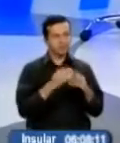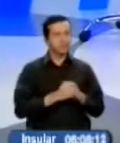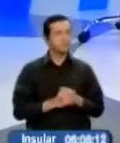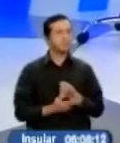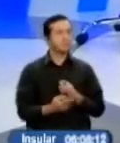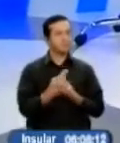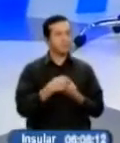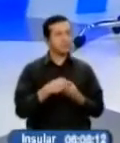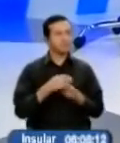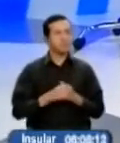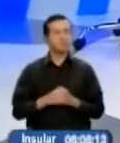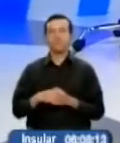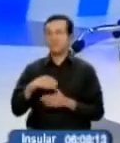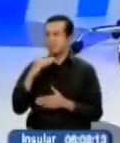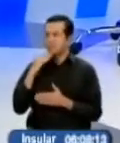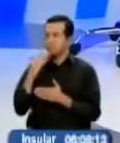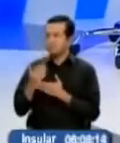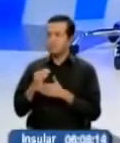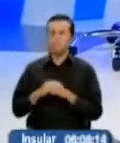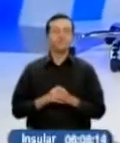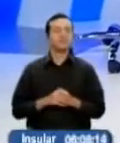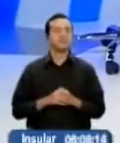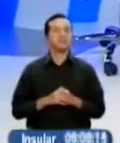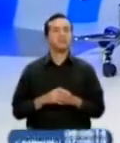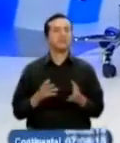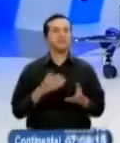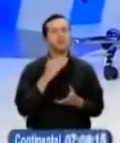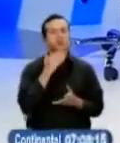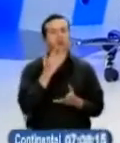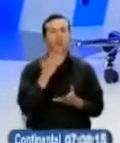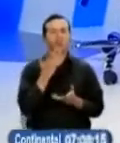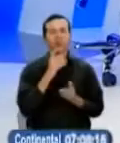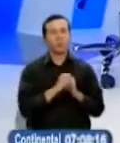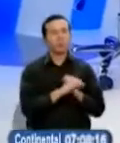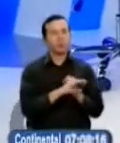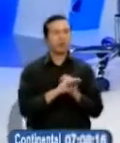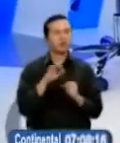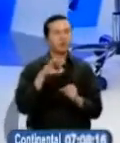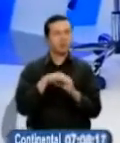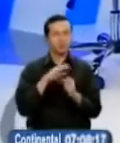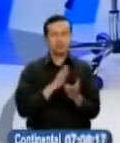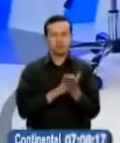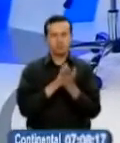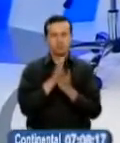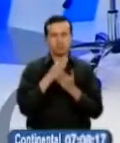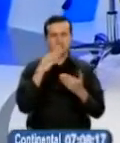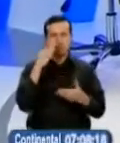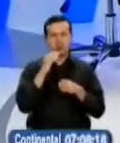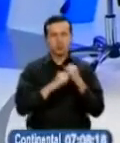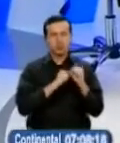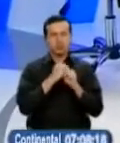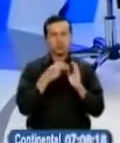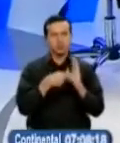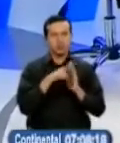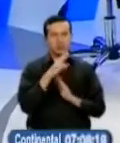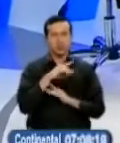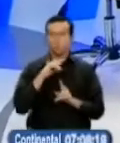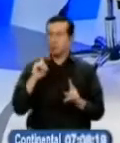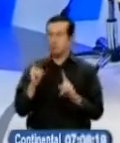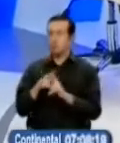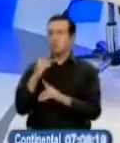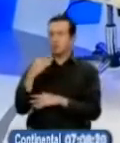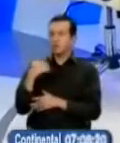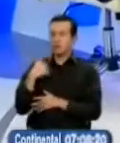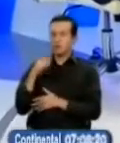nosotros. Gracias, Carlos. ¿Qué está caracterizando a esta campaña electoral rumbo a Carondelet 2017? Primero que ya contamos